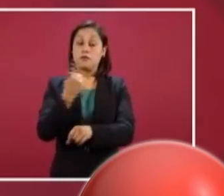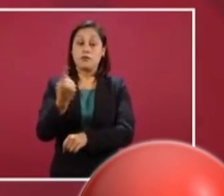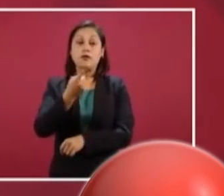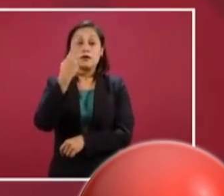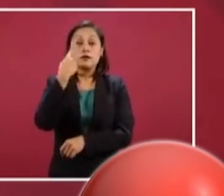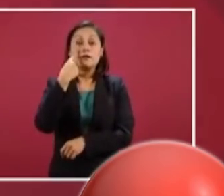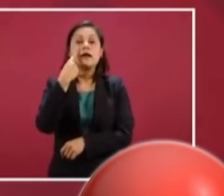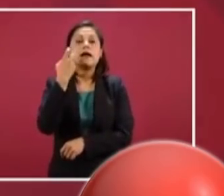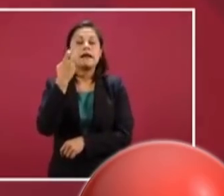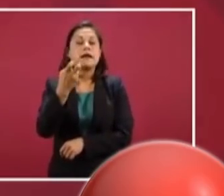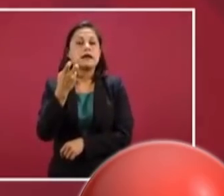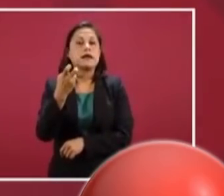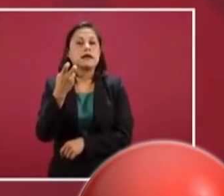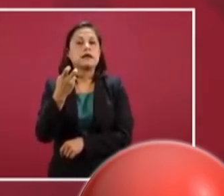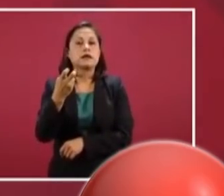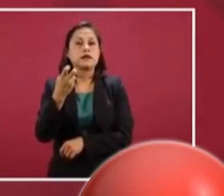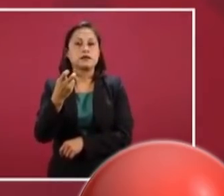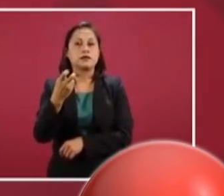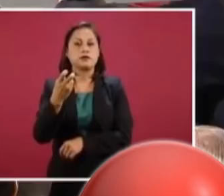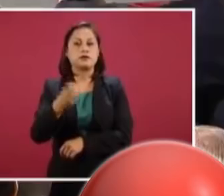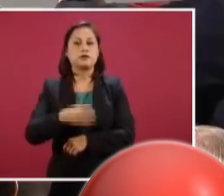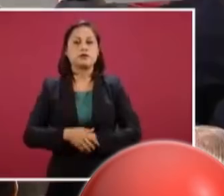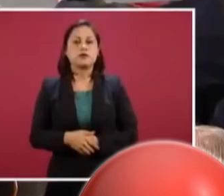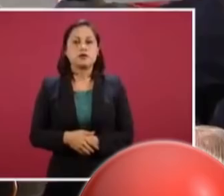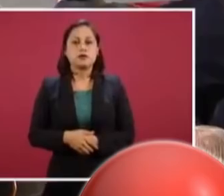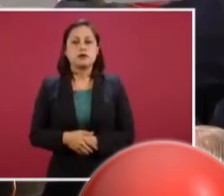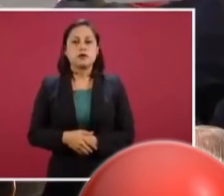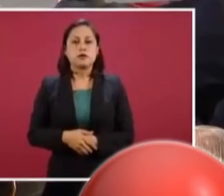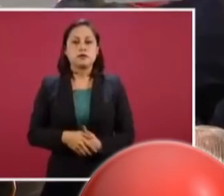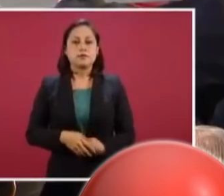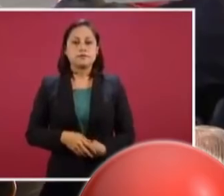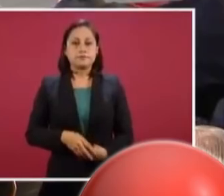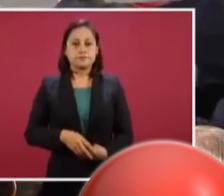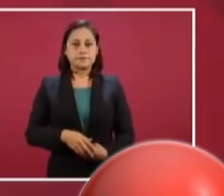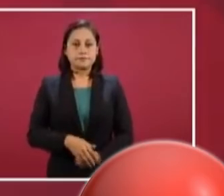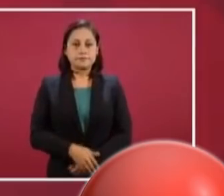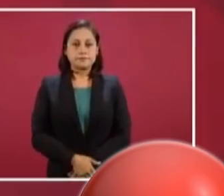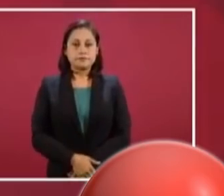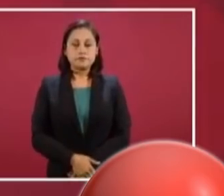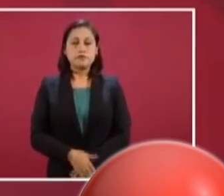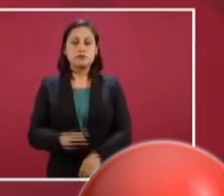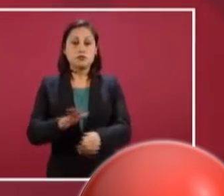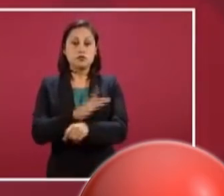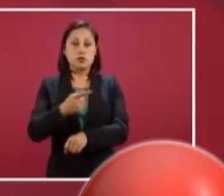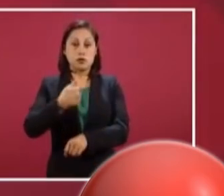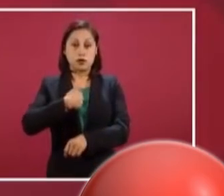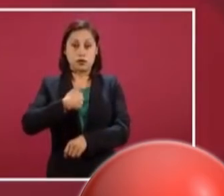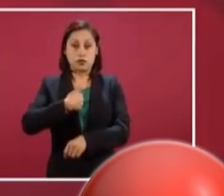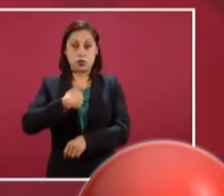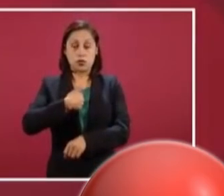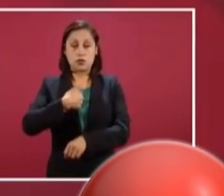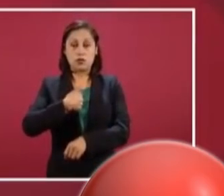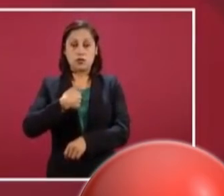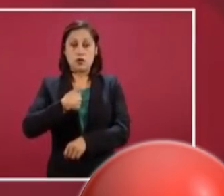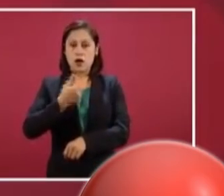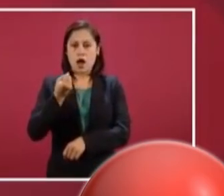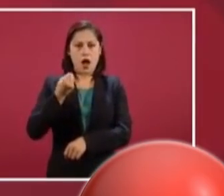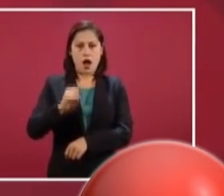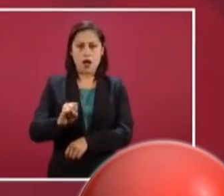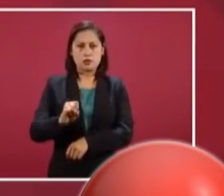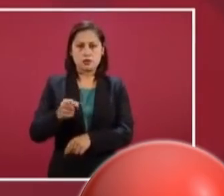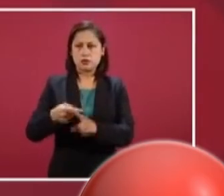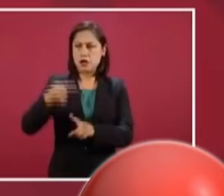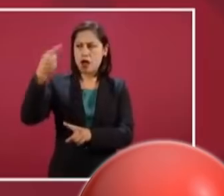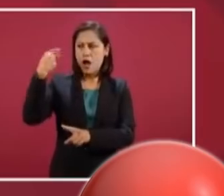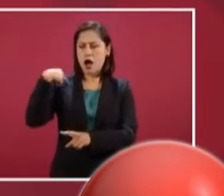un distintivo del gobierno que represento. Los compromisos se